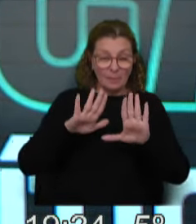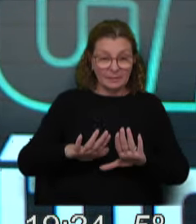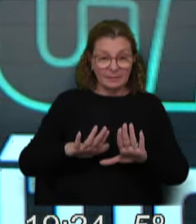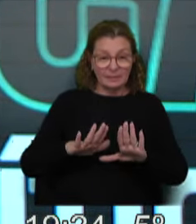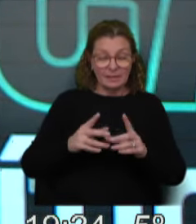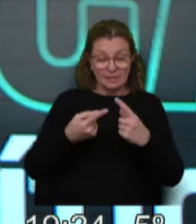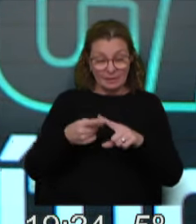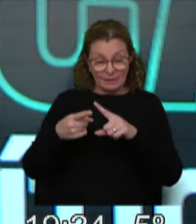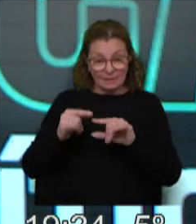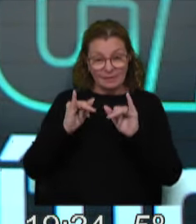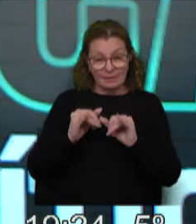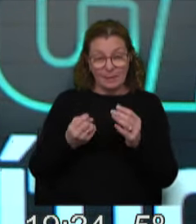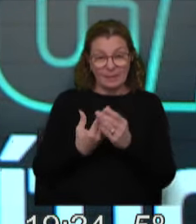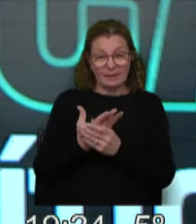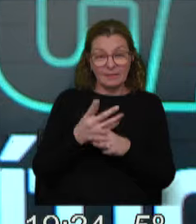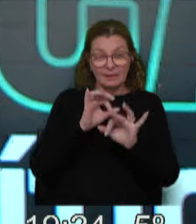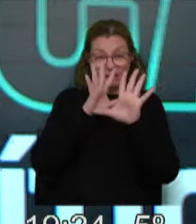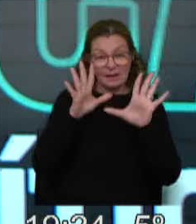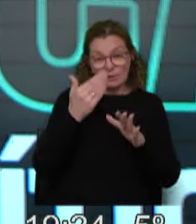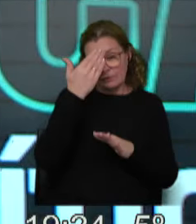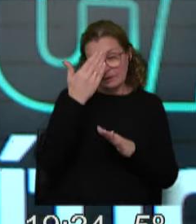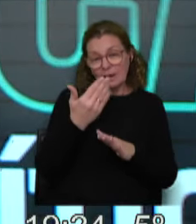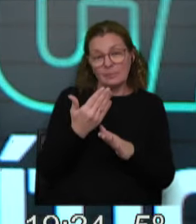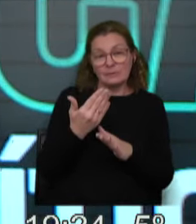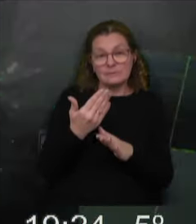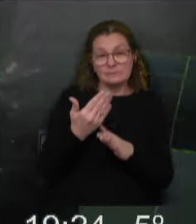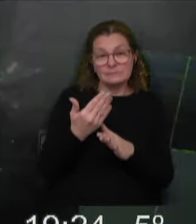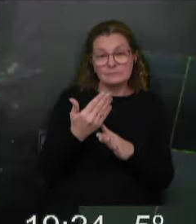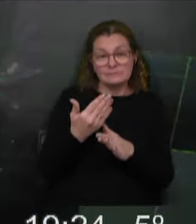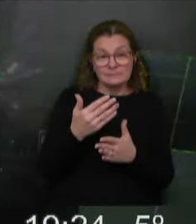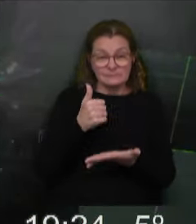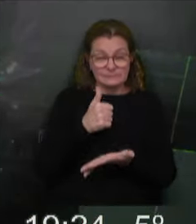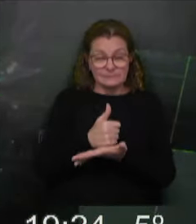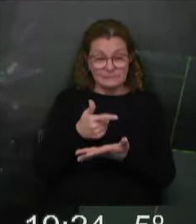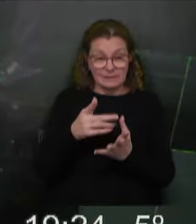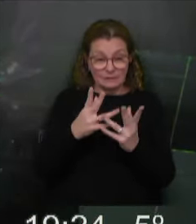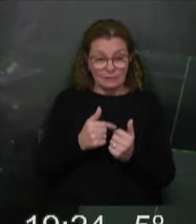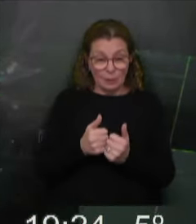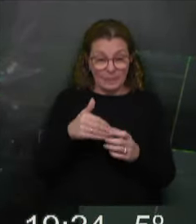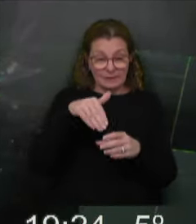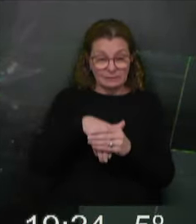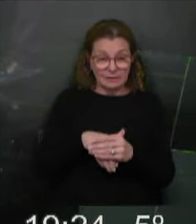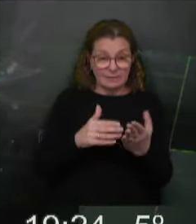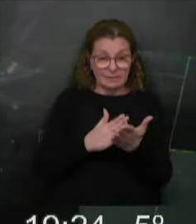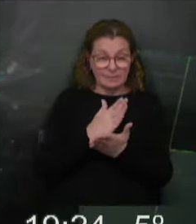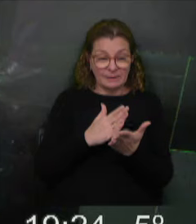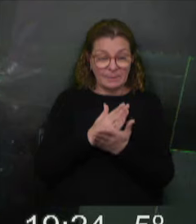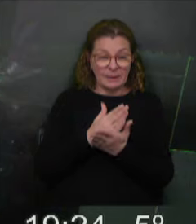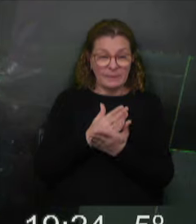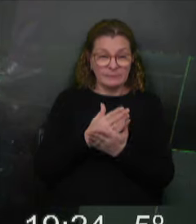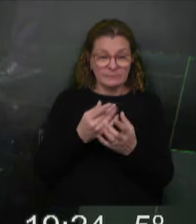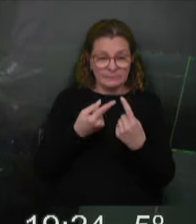matices sí que aparecen es claro que el frente amplio desde que existe este mecanismo de interna siempre fue con una